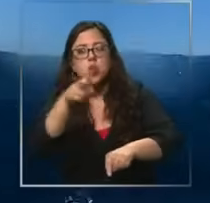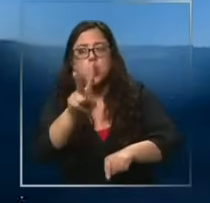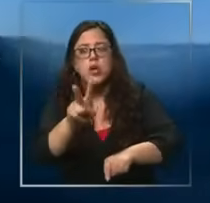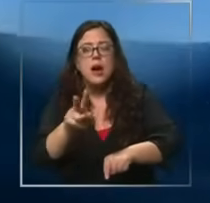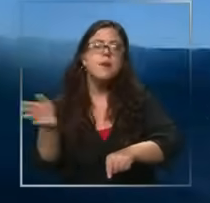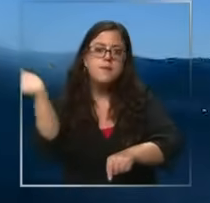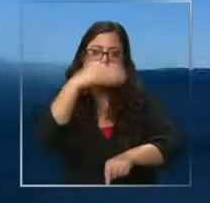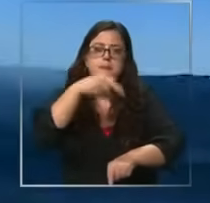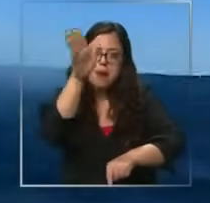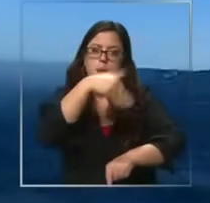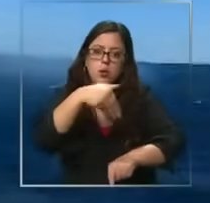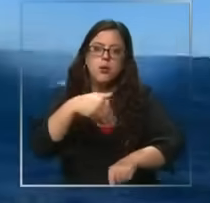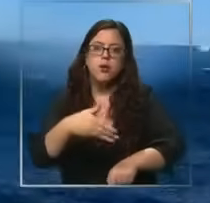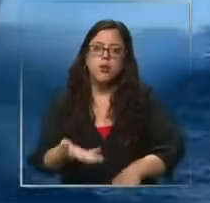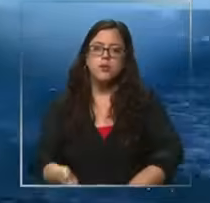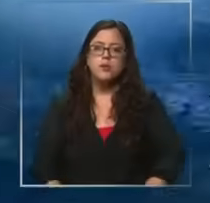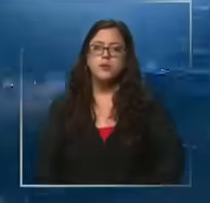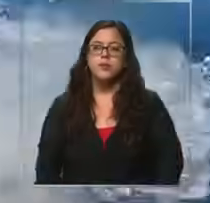Vamos.